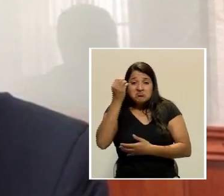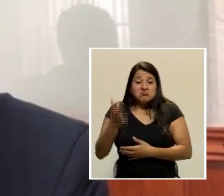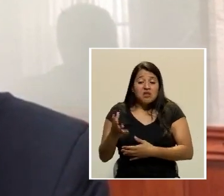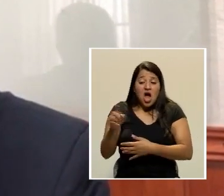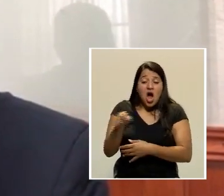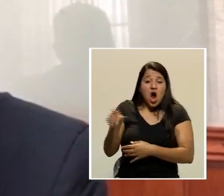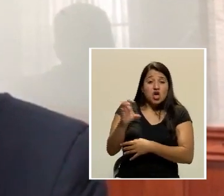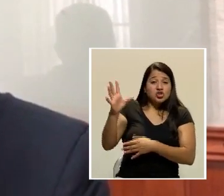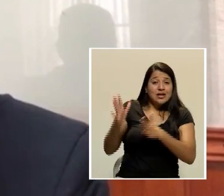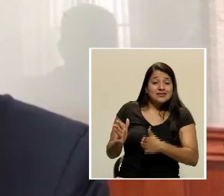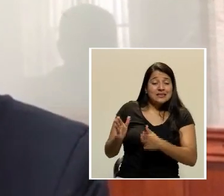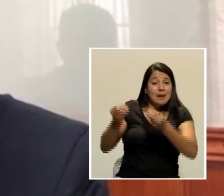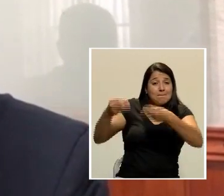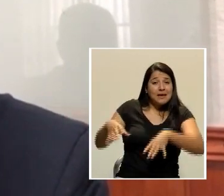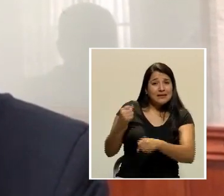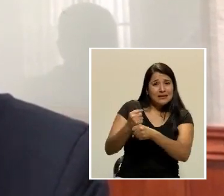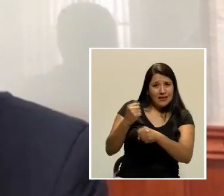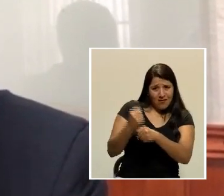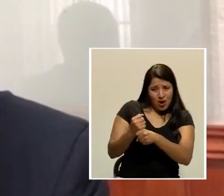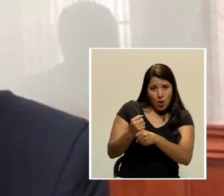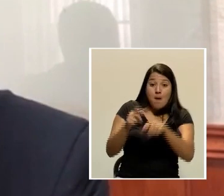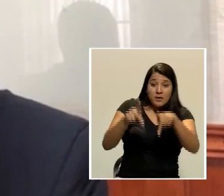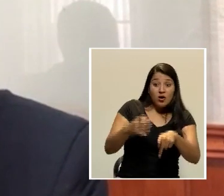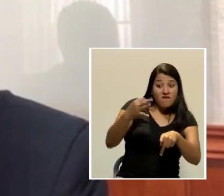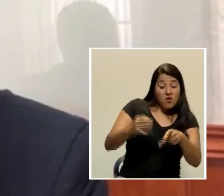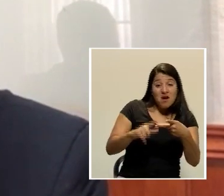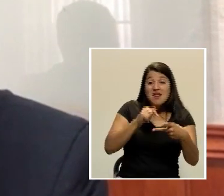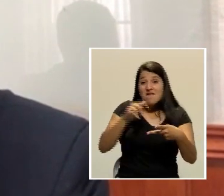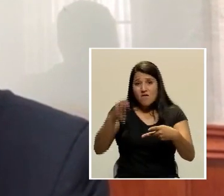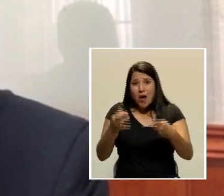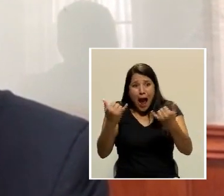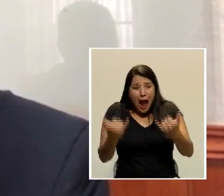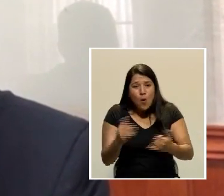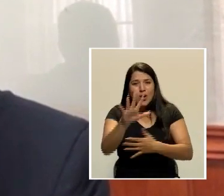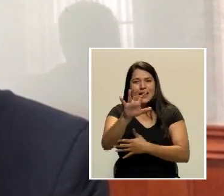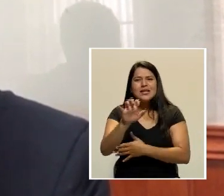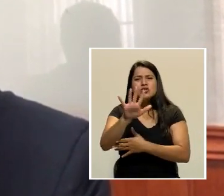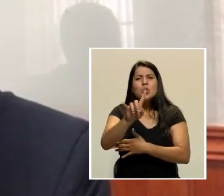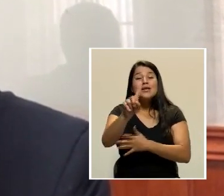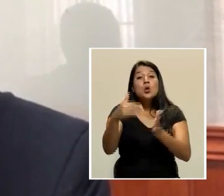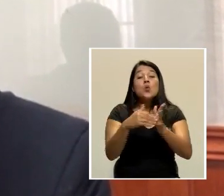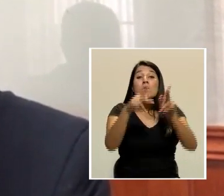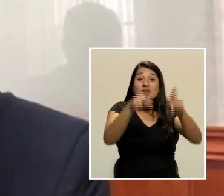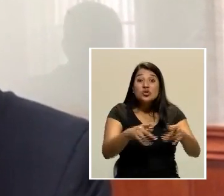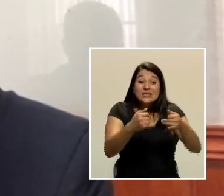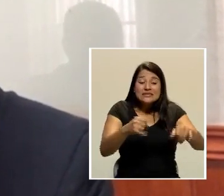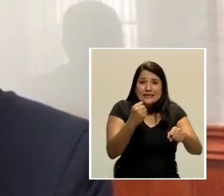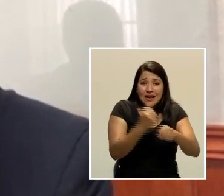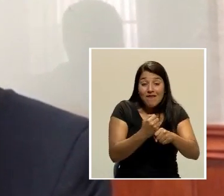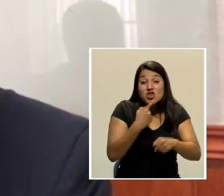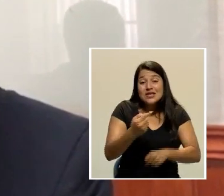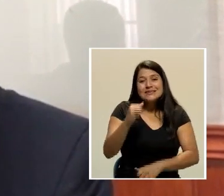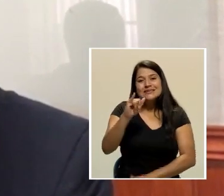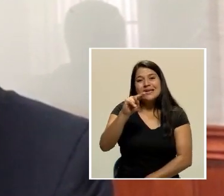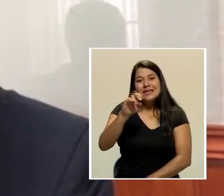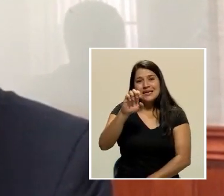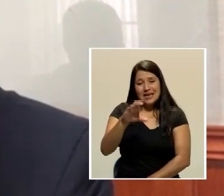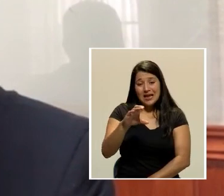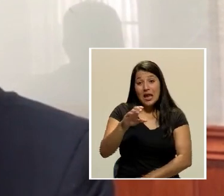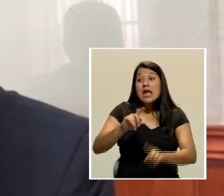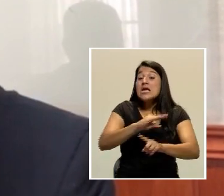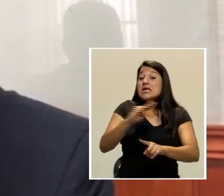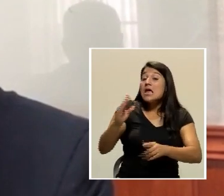afectadas. Cuando el gobierno dice que la reactivación económica será después de la pandemia en el 2021, está diciendo que no le importan esos miles de